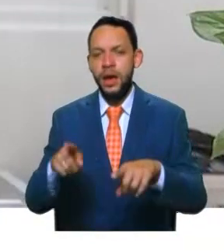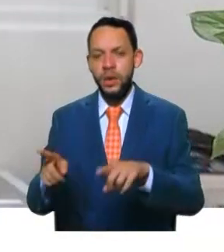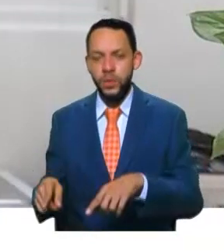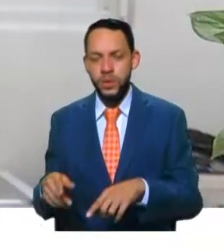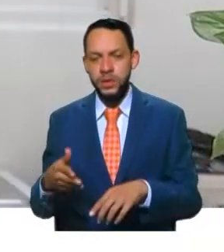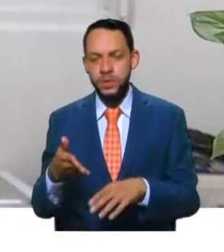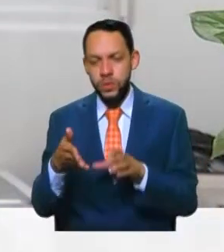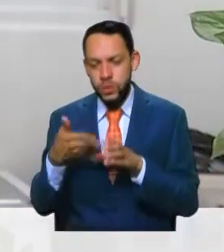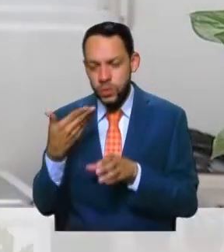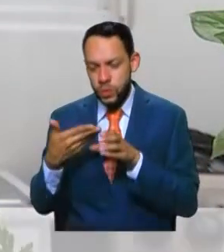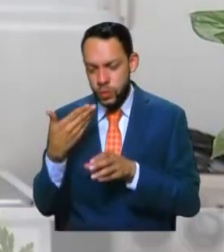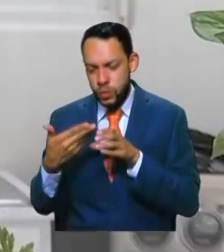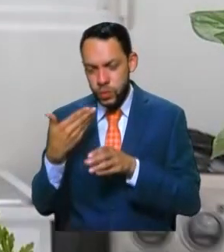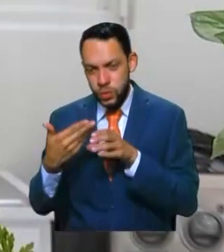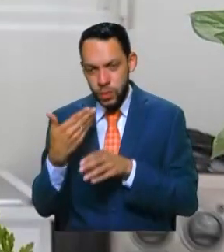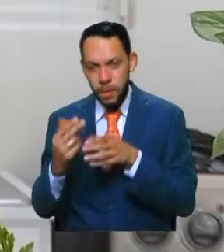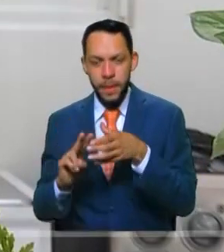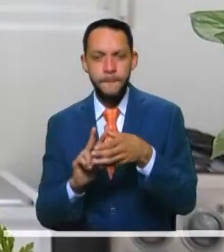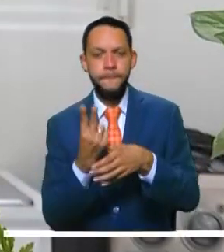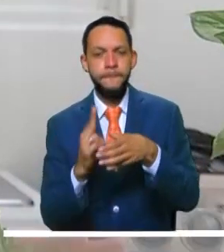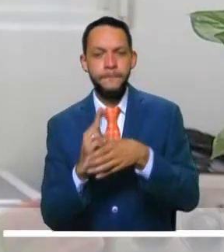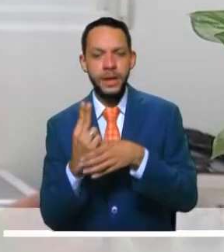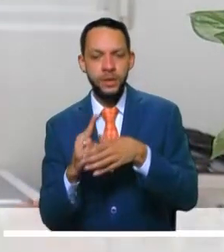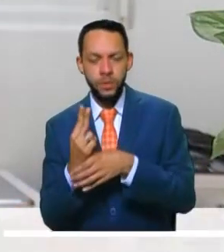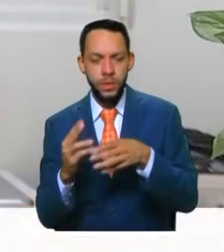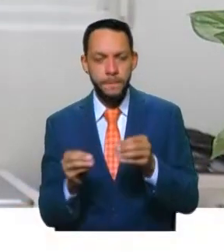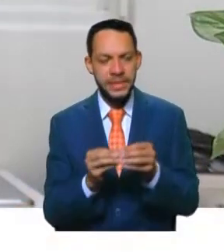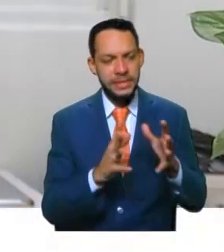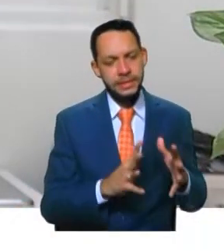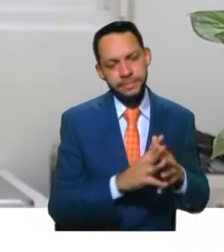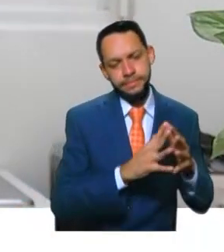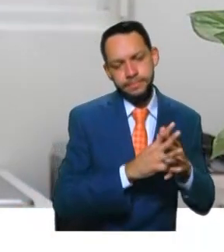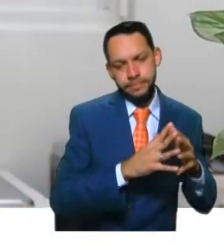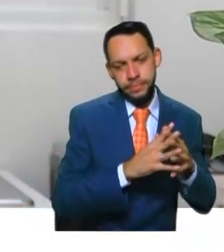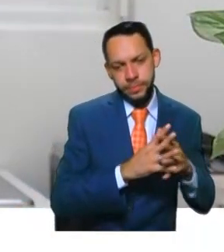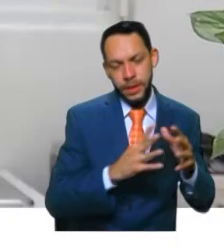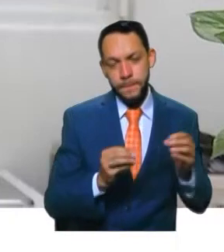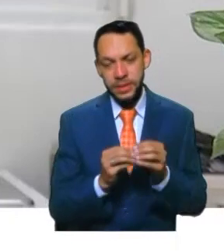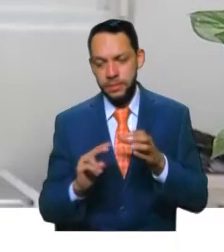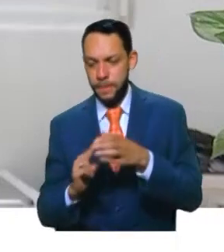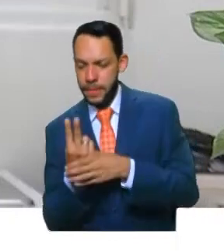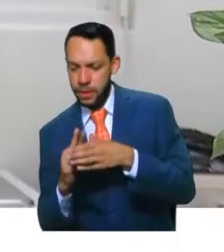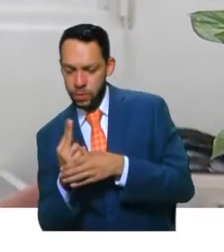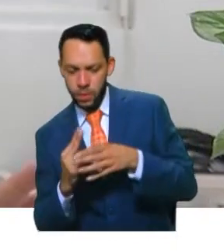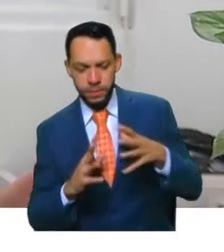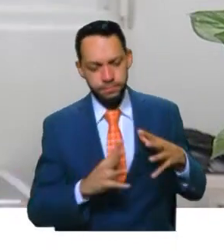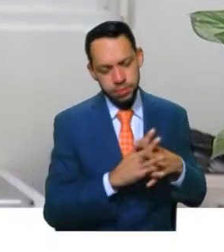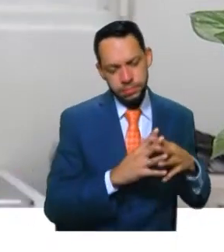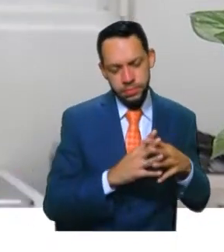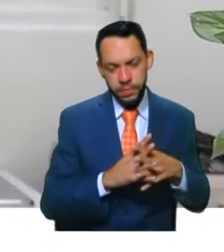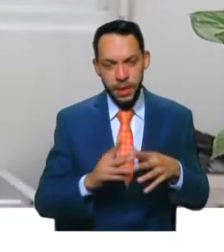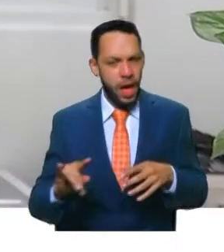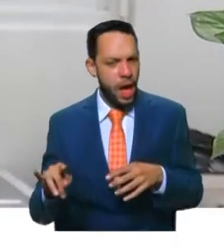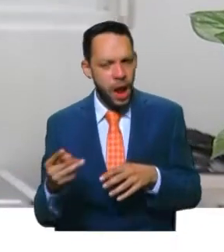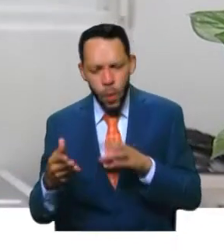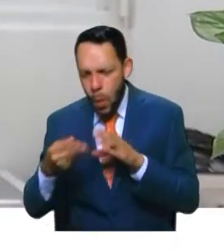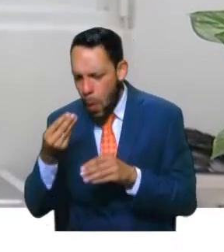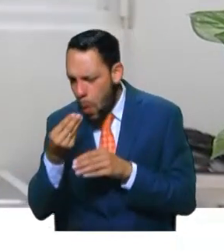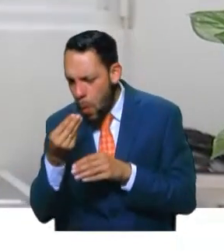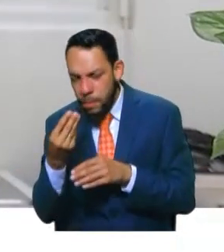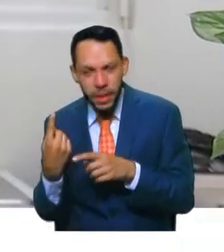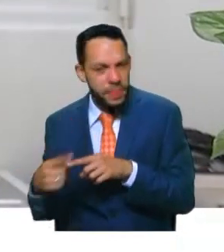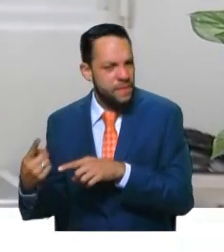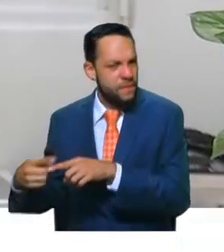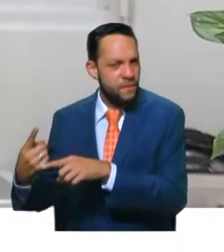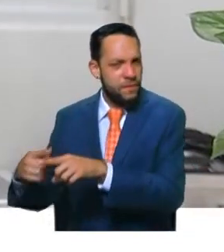sopa de verduras con un seco y un alimento tradicional típico, pues nuestro colombiano, o una bandeja, lo que sea.